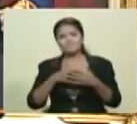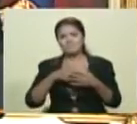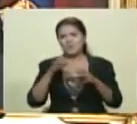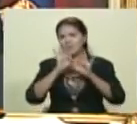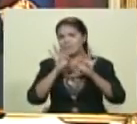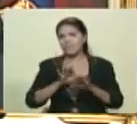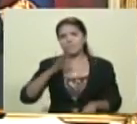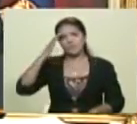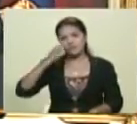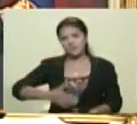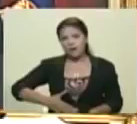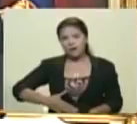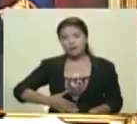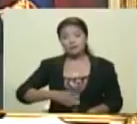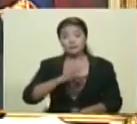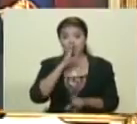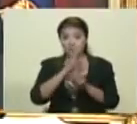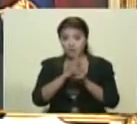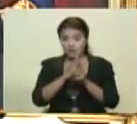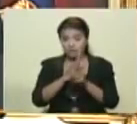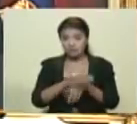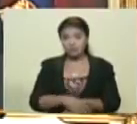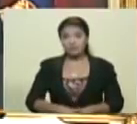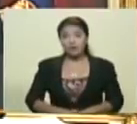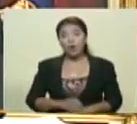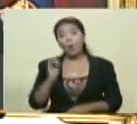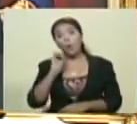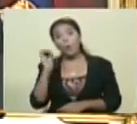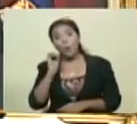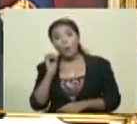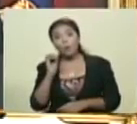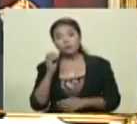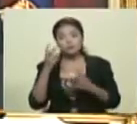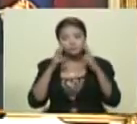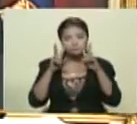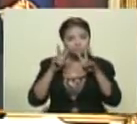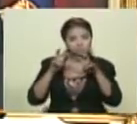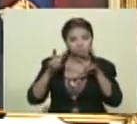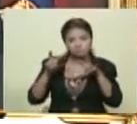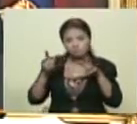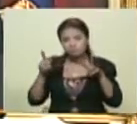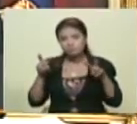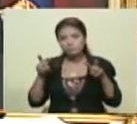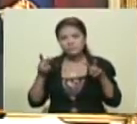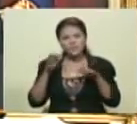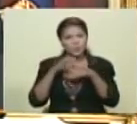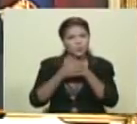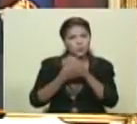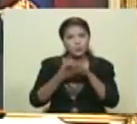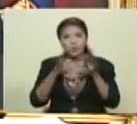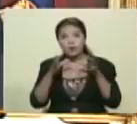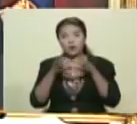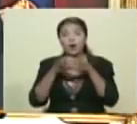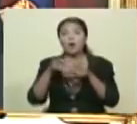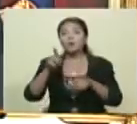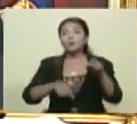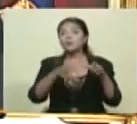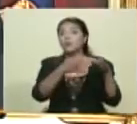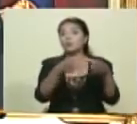militares directas o de operaciones de inteligencia con la complicidad de grupos de poder